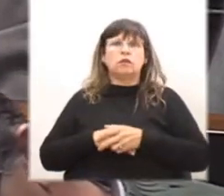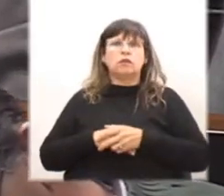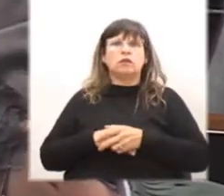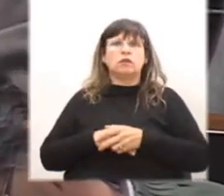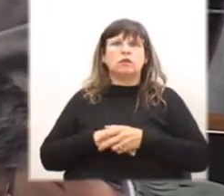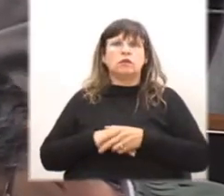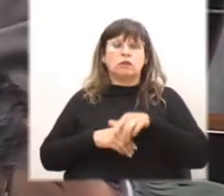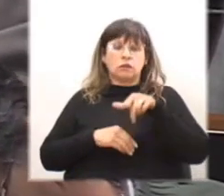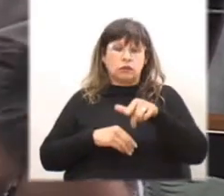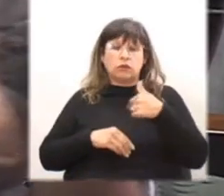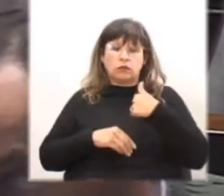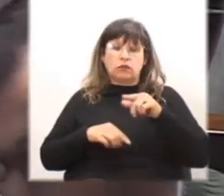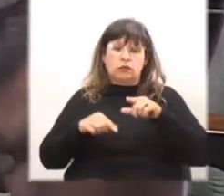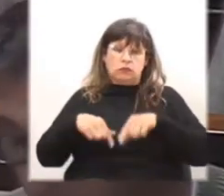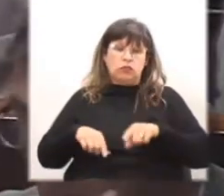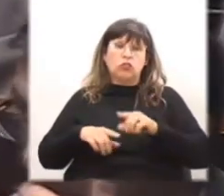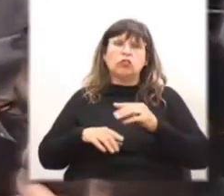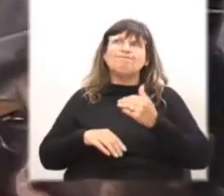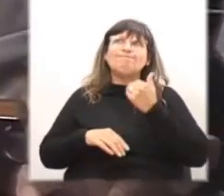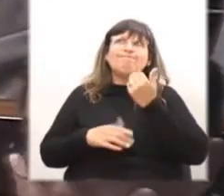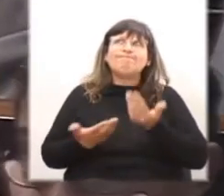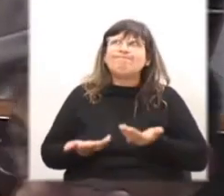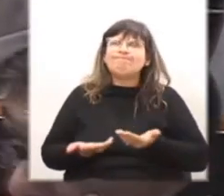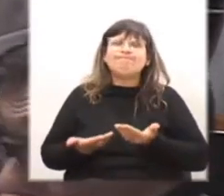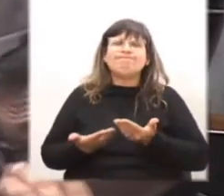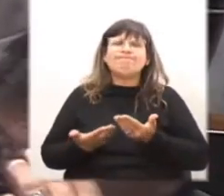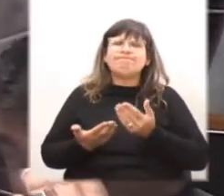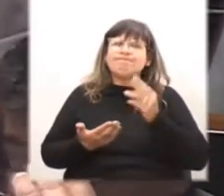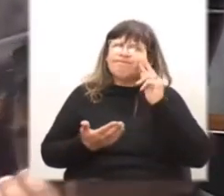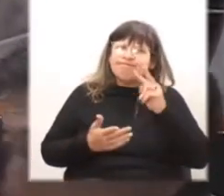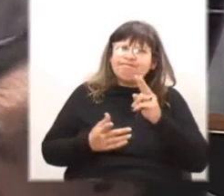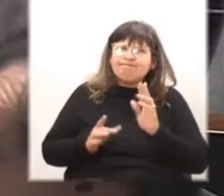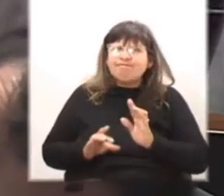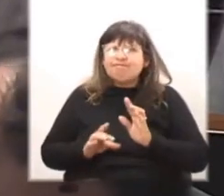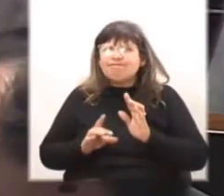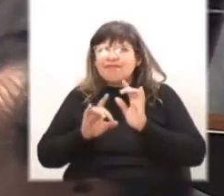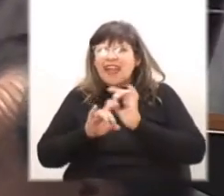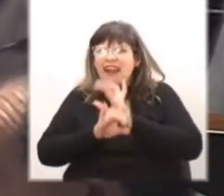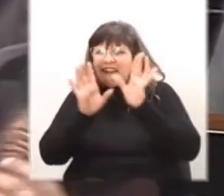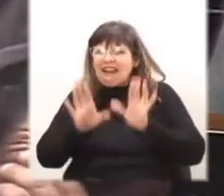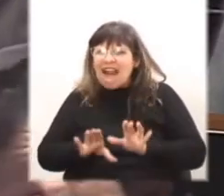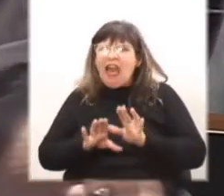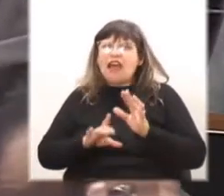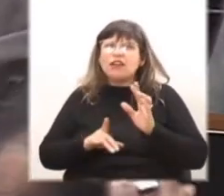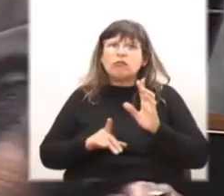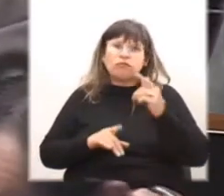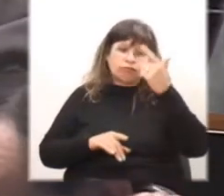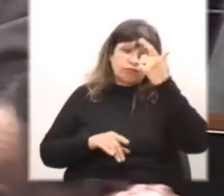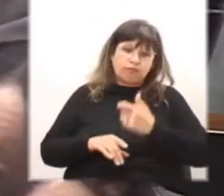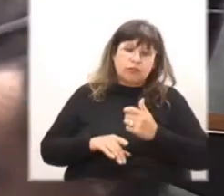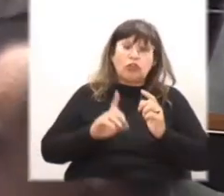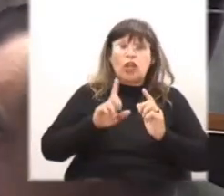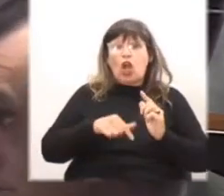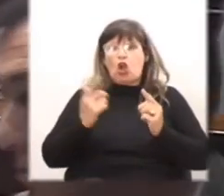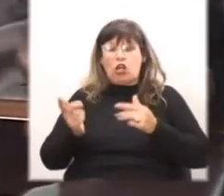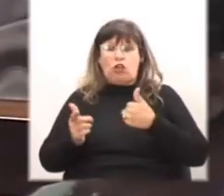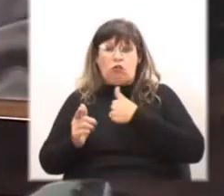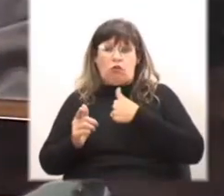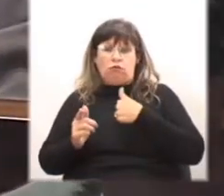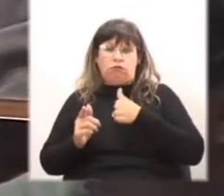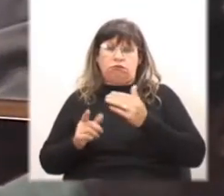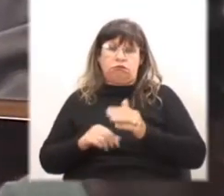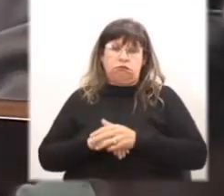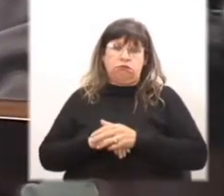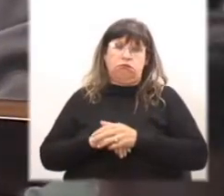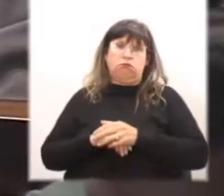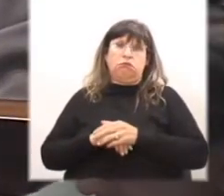que el señor canciller no ha sabido diferenciar con claridad su persona con su investidura.